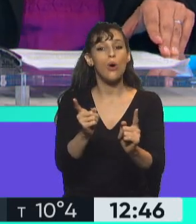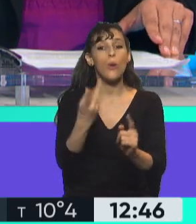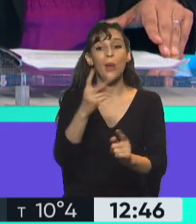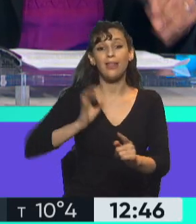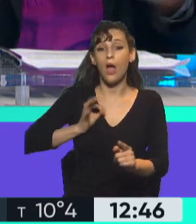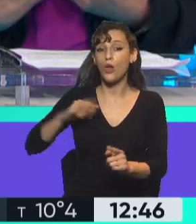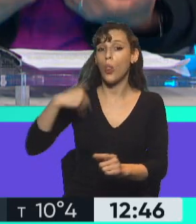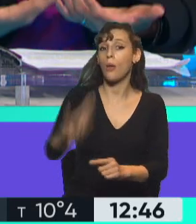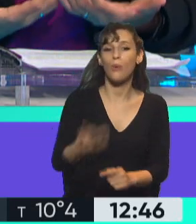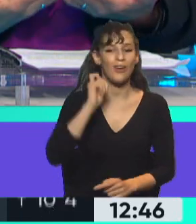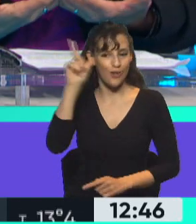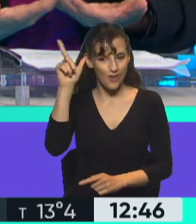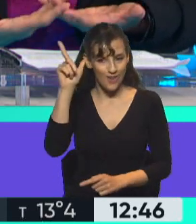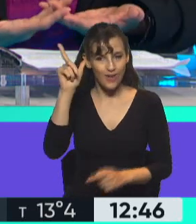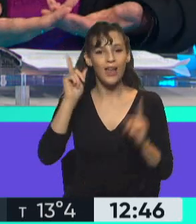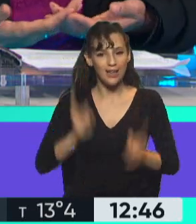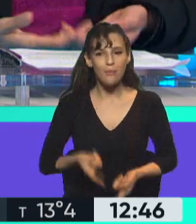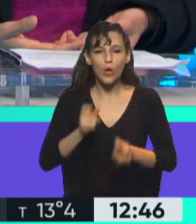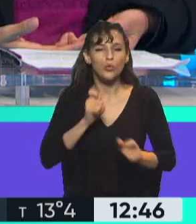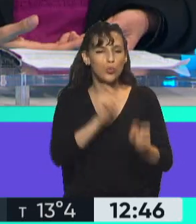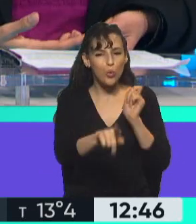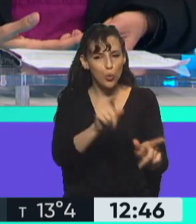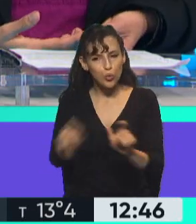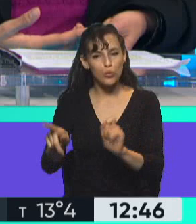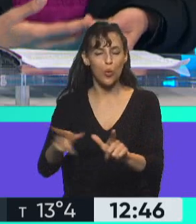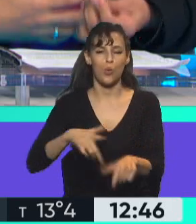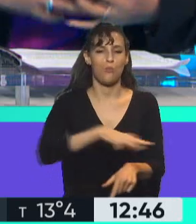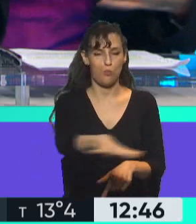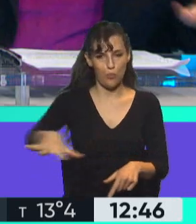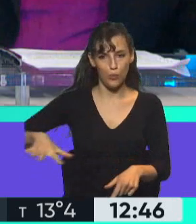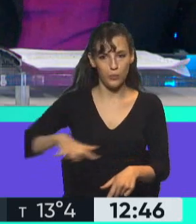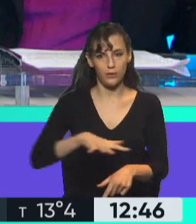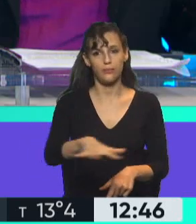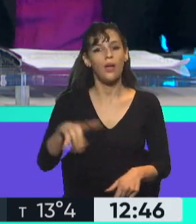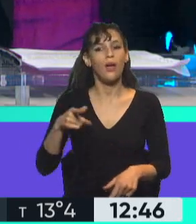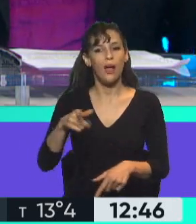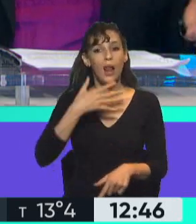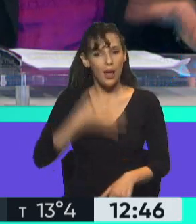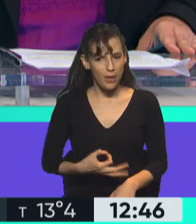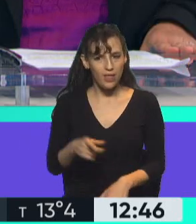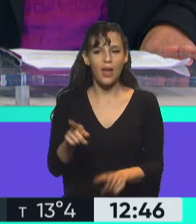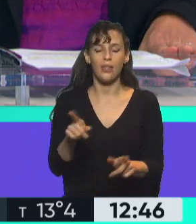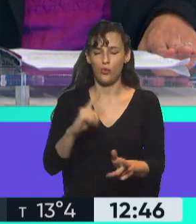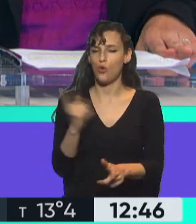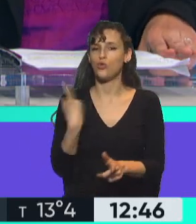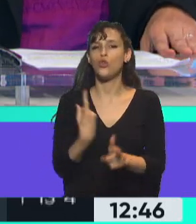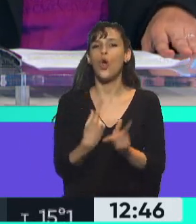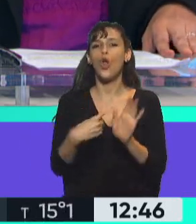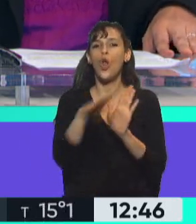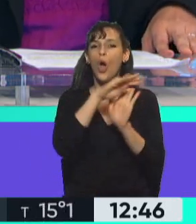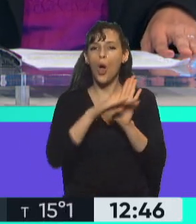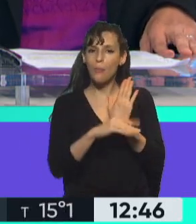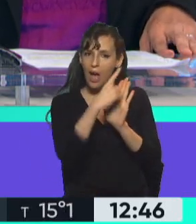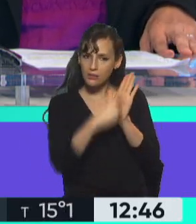y conservando sus propias individualidades. La verdad que tenemos un amplio marco normativo que iremos